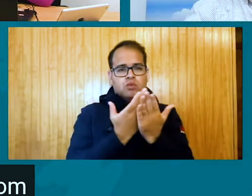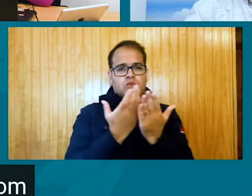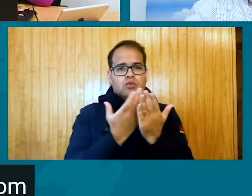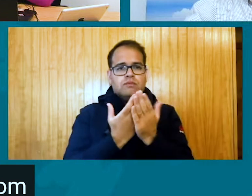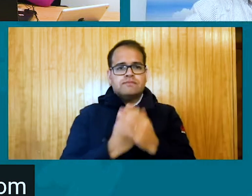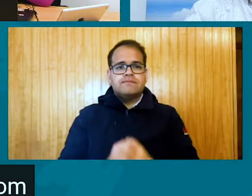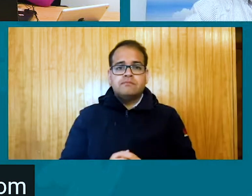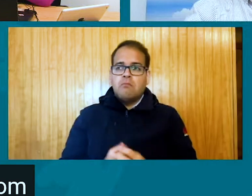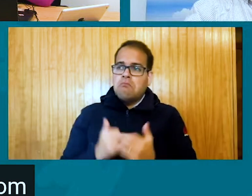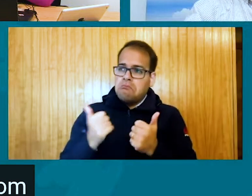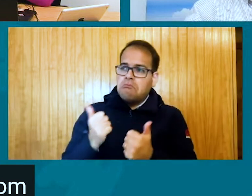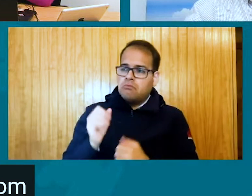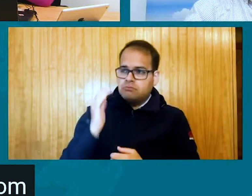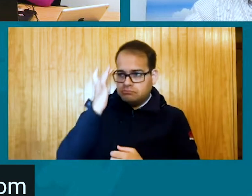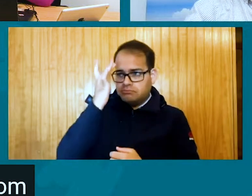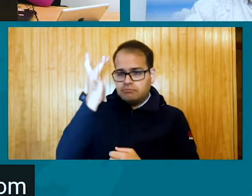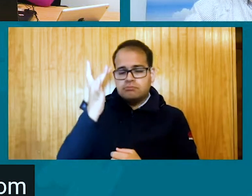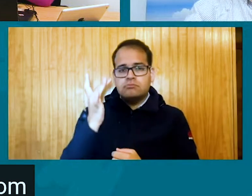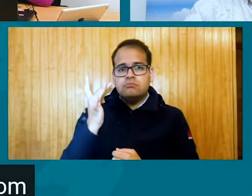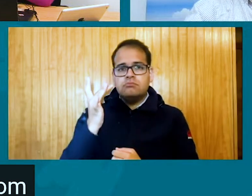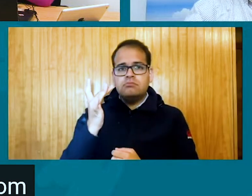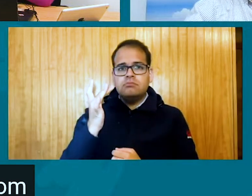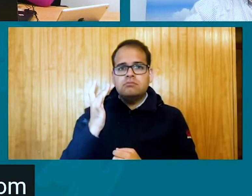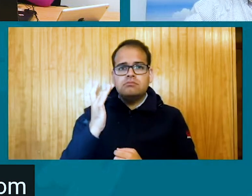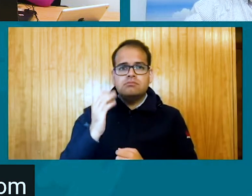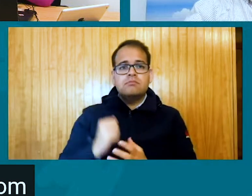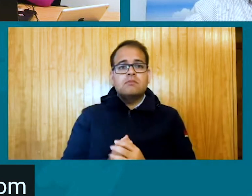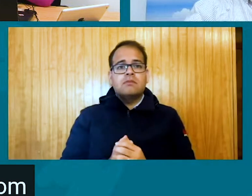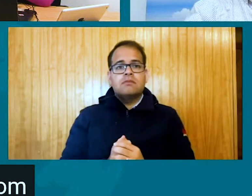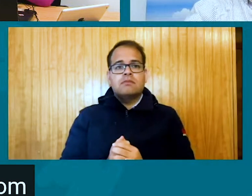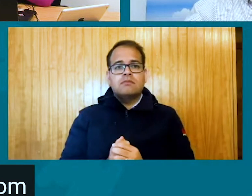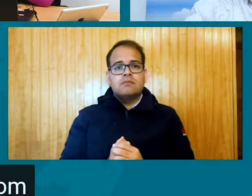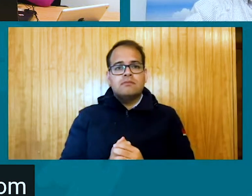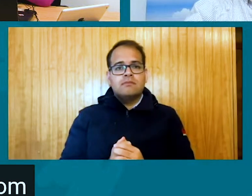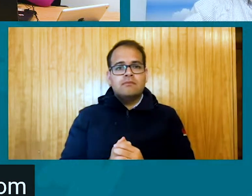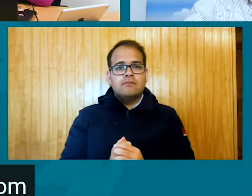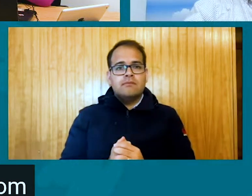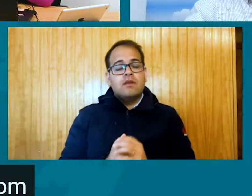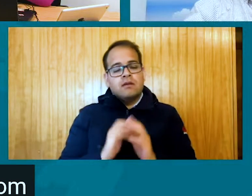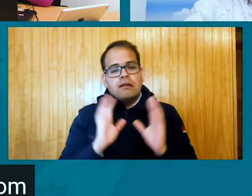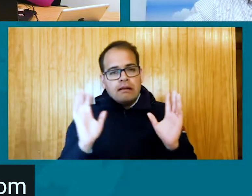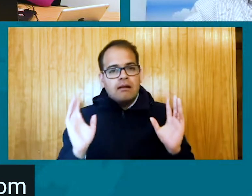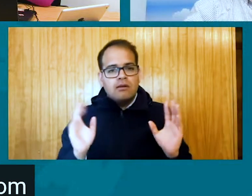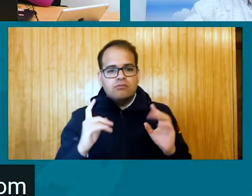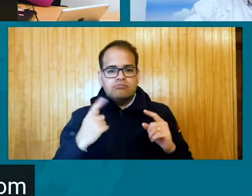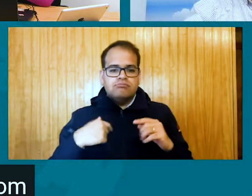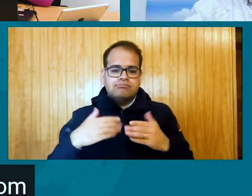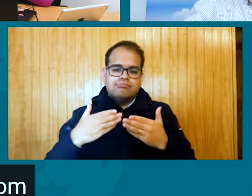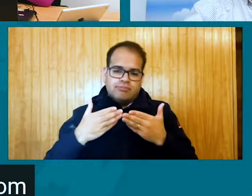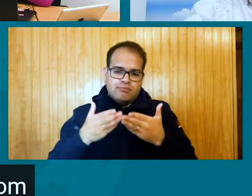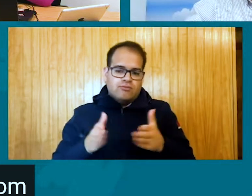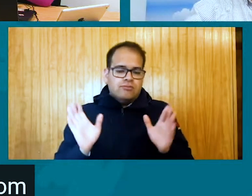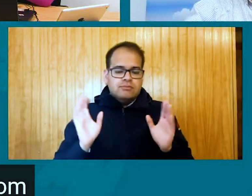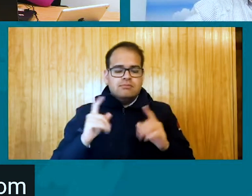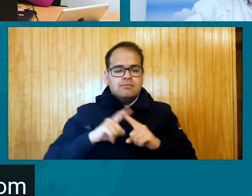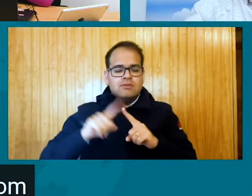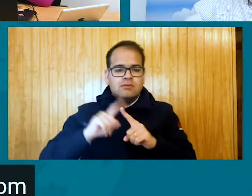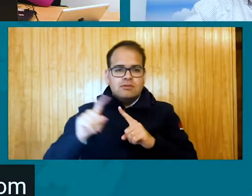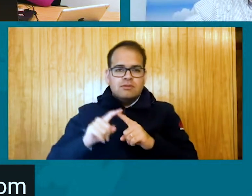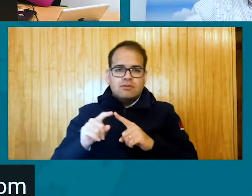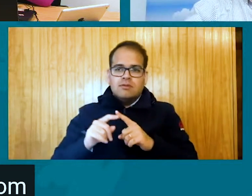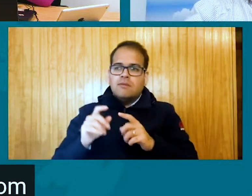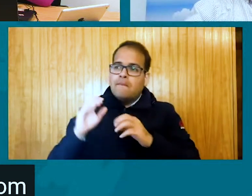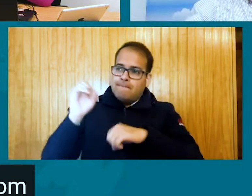Mira, excelente. Ahora no estamos saliendo de la máquina del control del agua, Claro. pero sí,